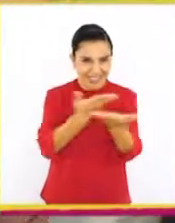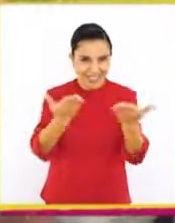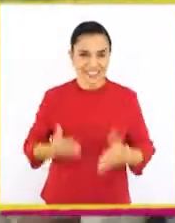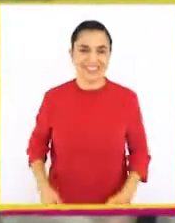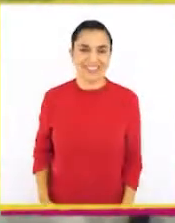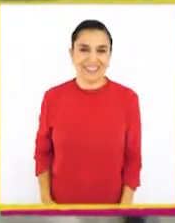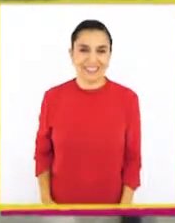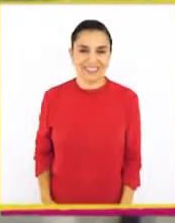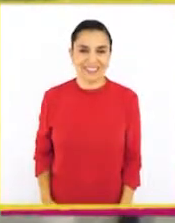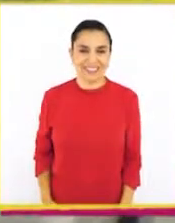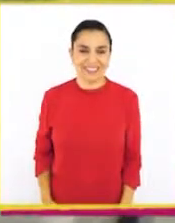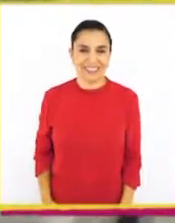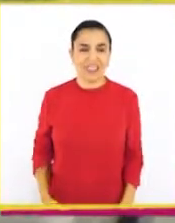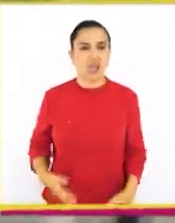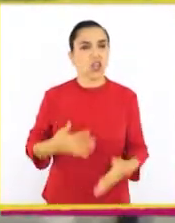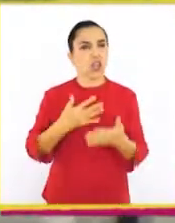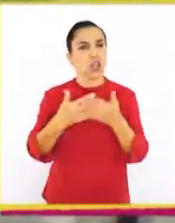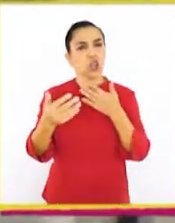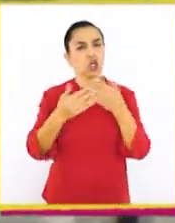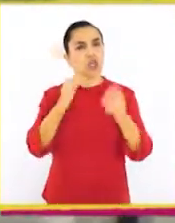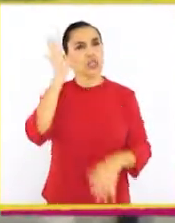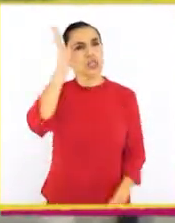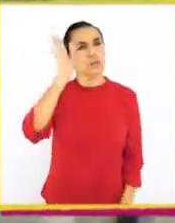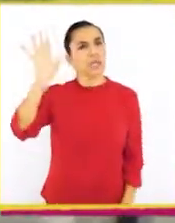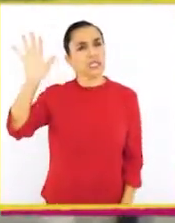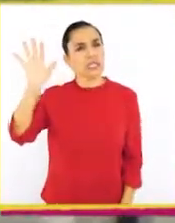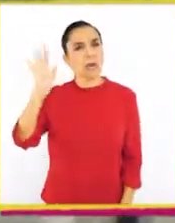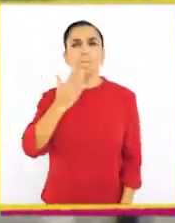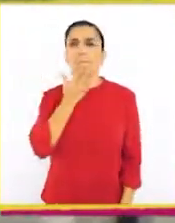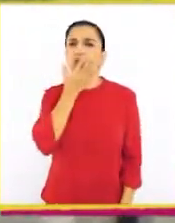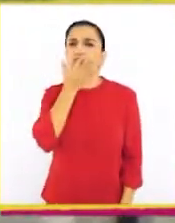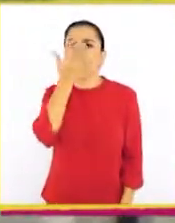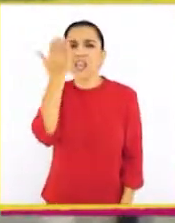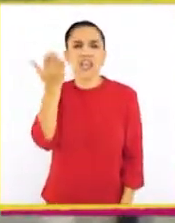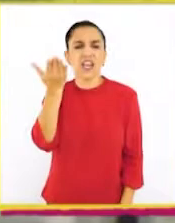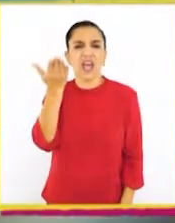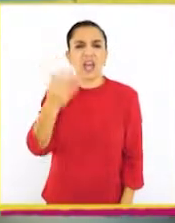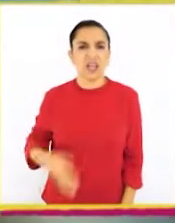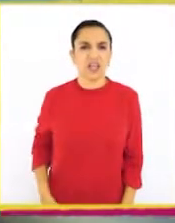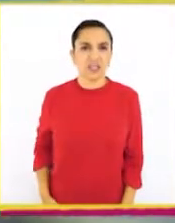para ustedes! ¿Dónde se imaginan que queda Punta Arenas?